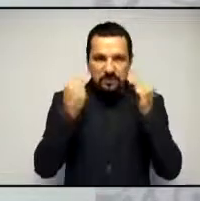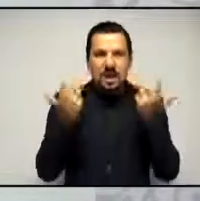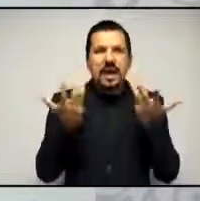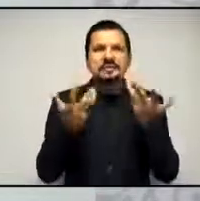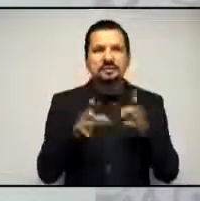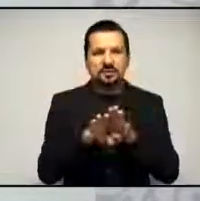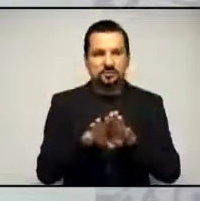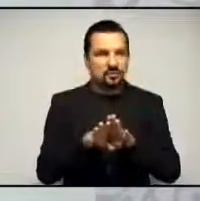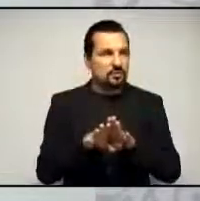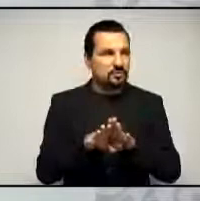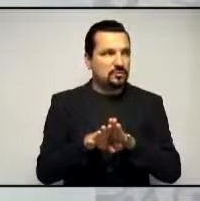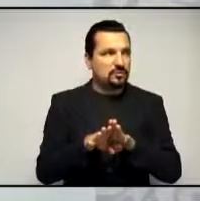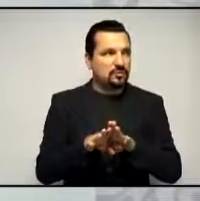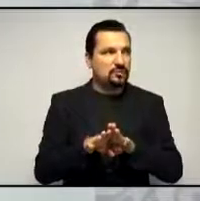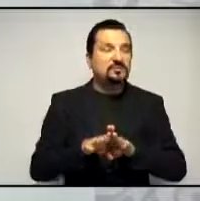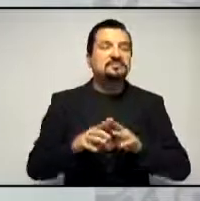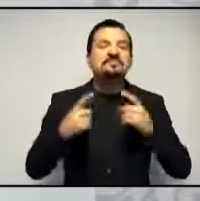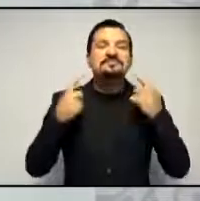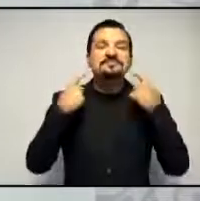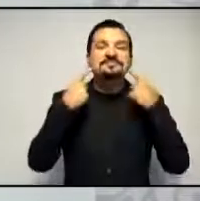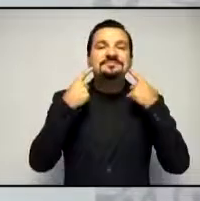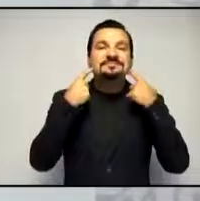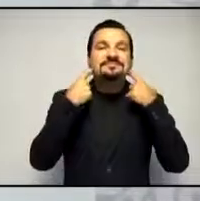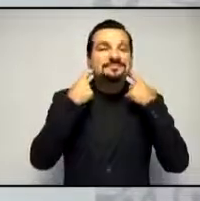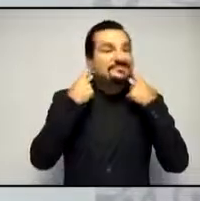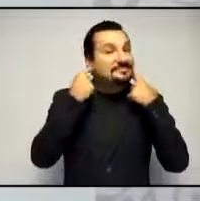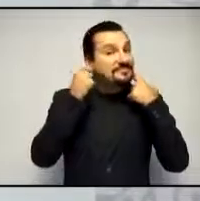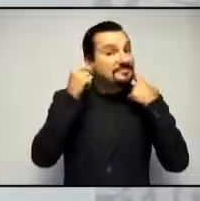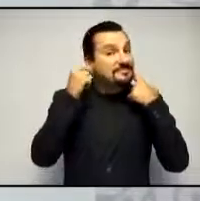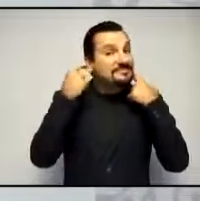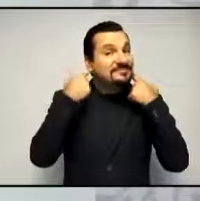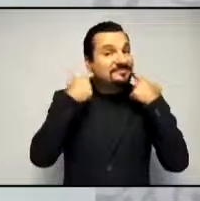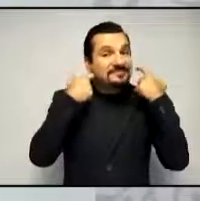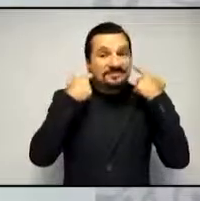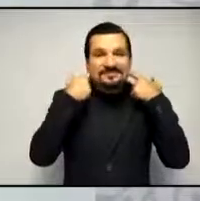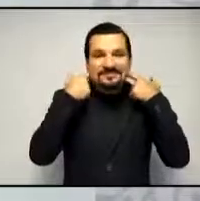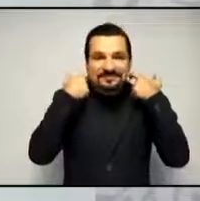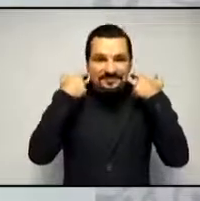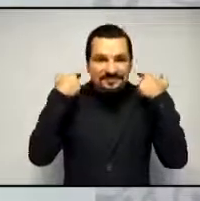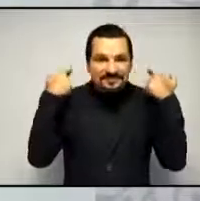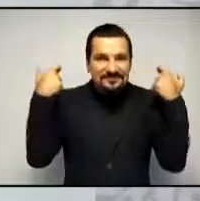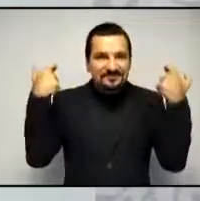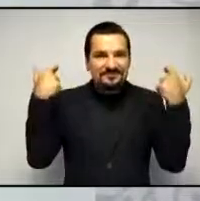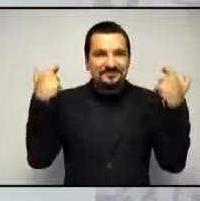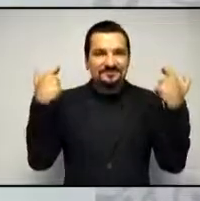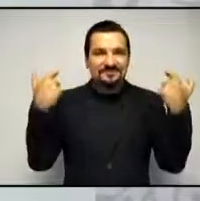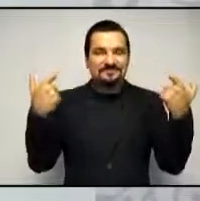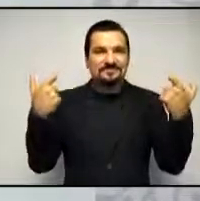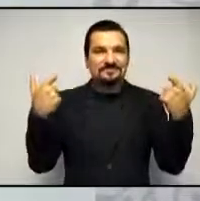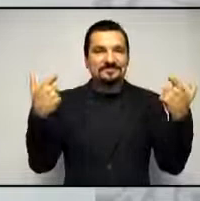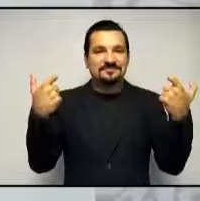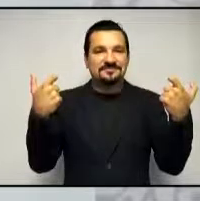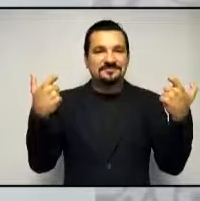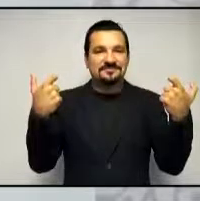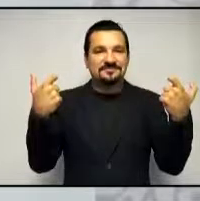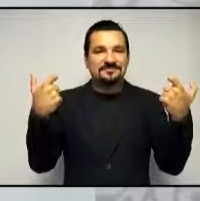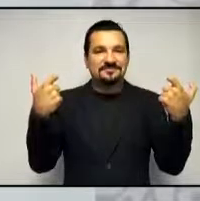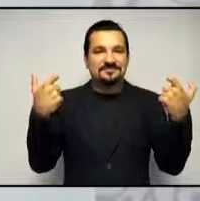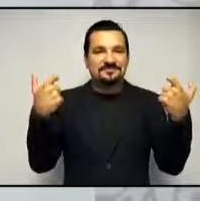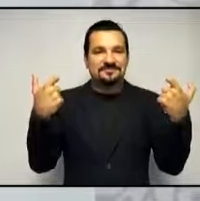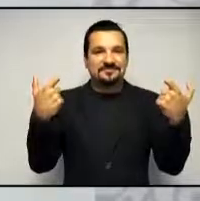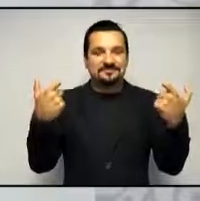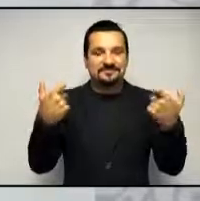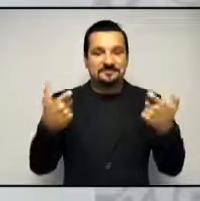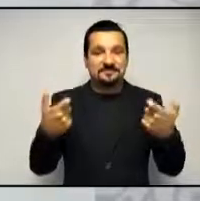es retirarte lo de la oreja te las vas a jalar las las ligas te lo vas a